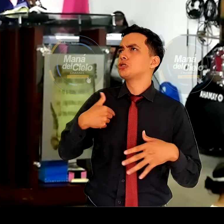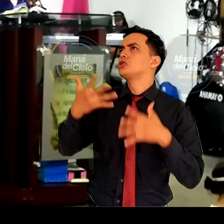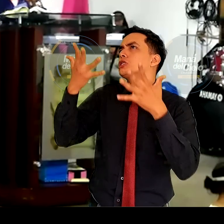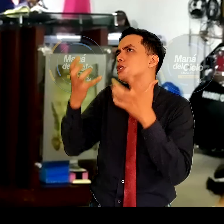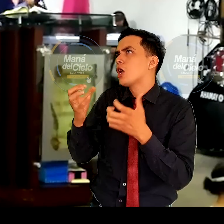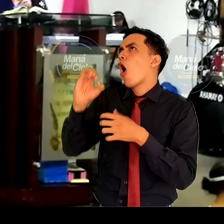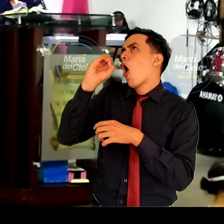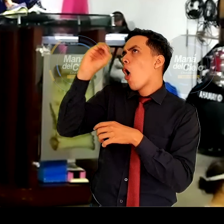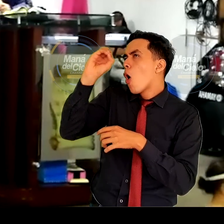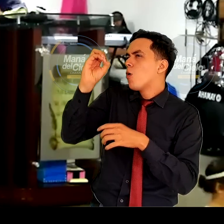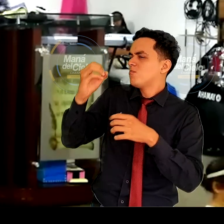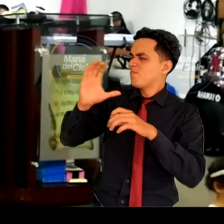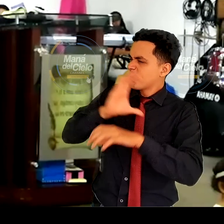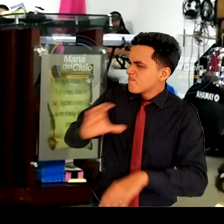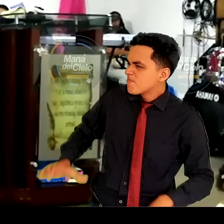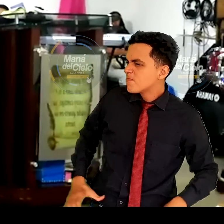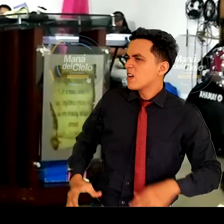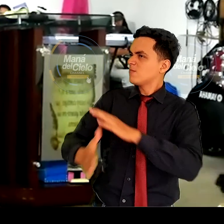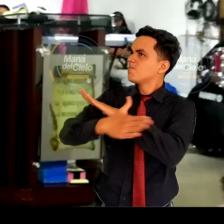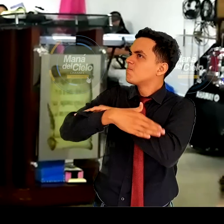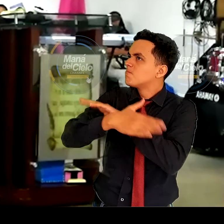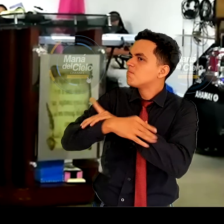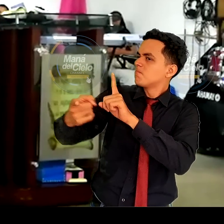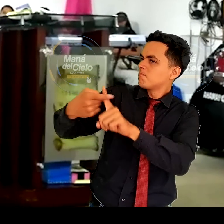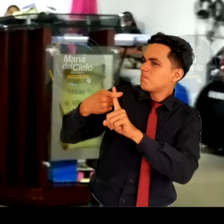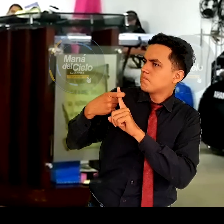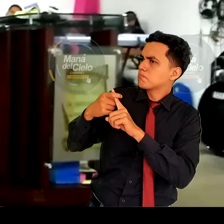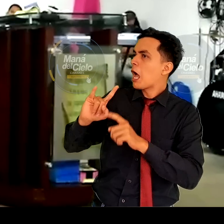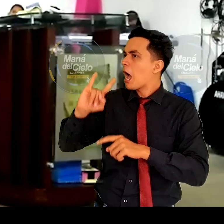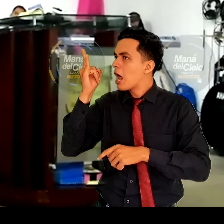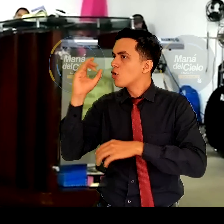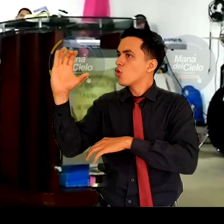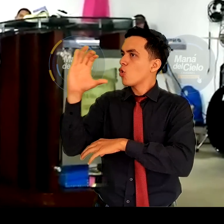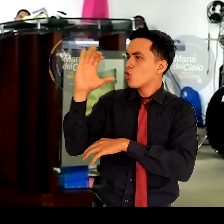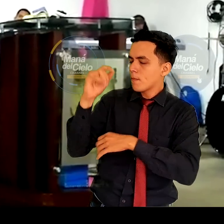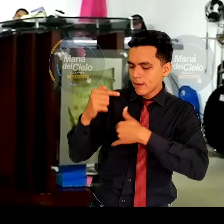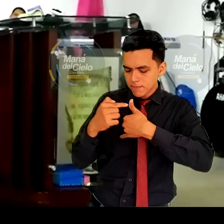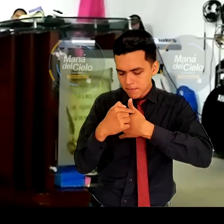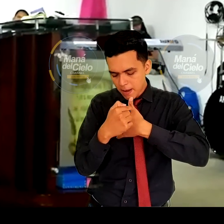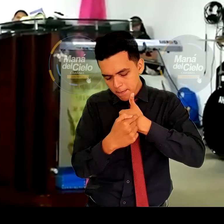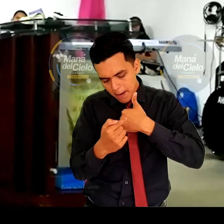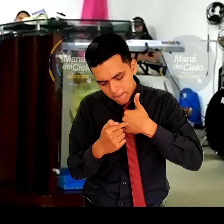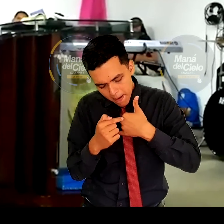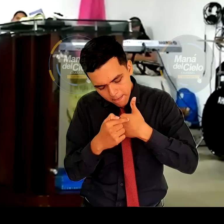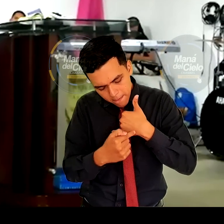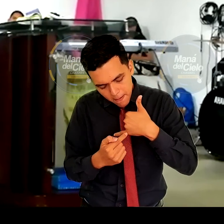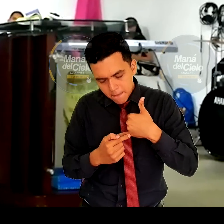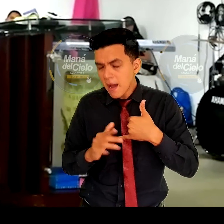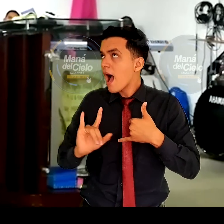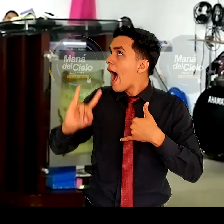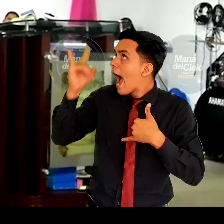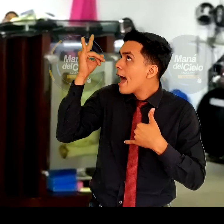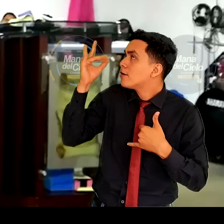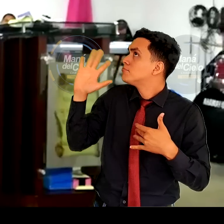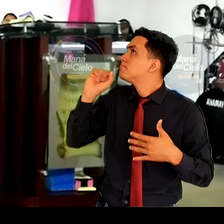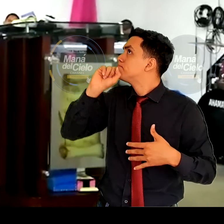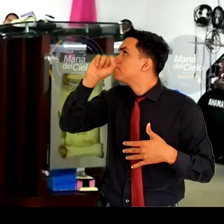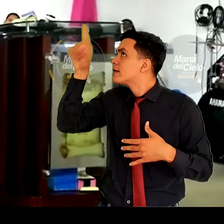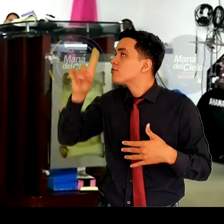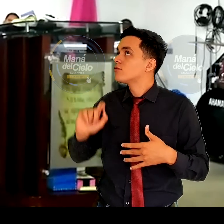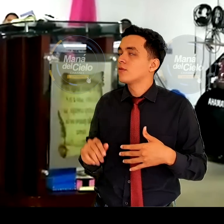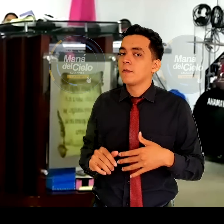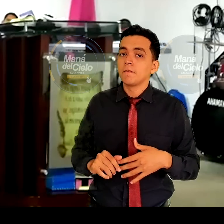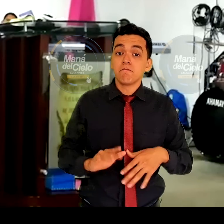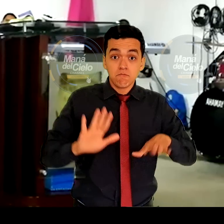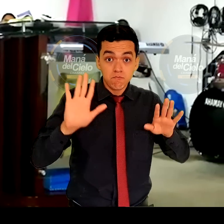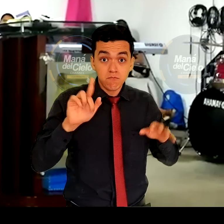bendición sentimental. Y por si acaso, Señor, en alguno de esos lugares no está, entonces los estadios están llenos, los